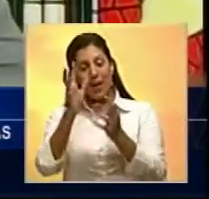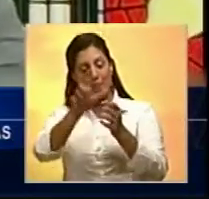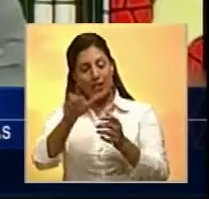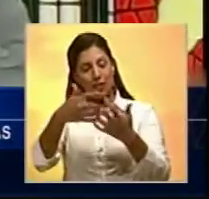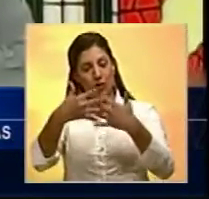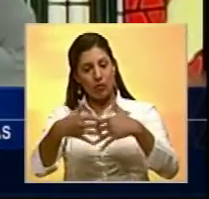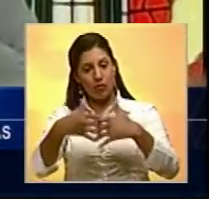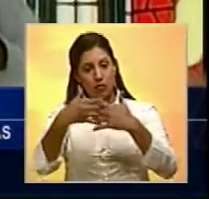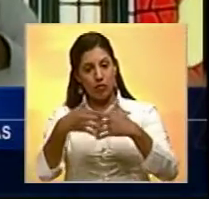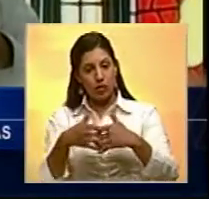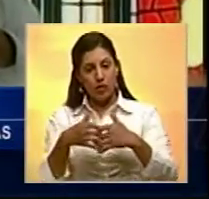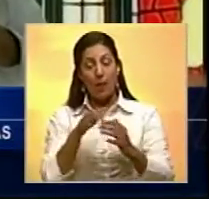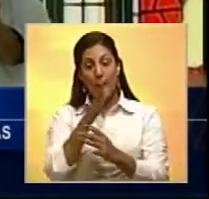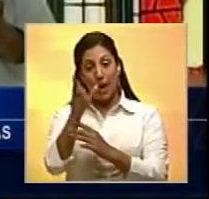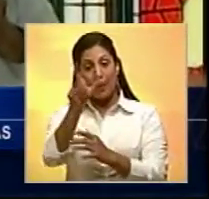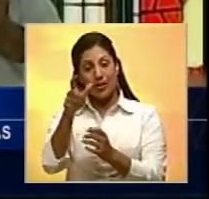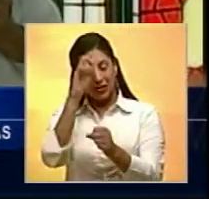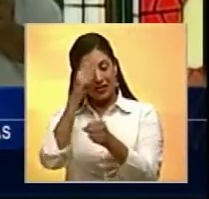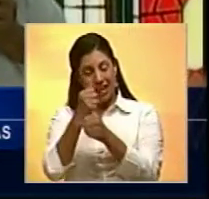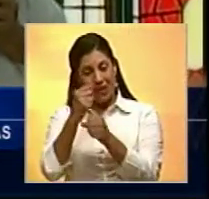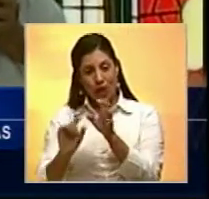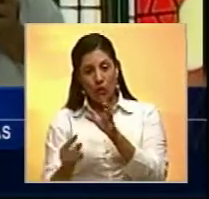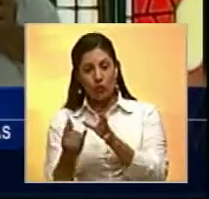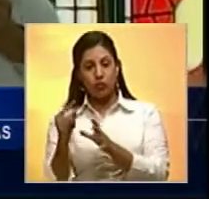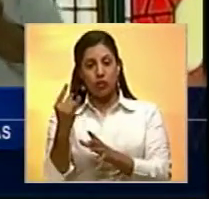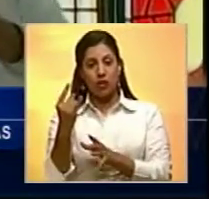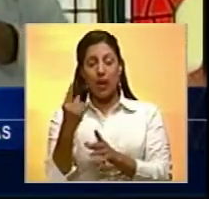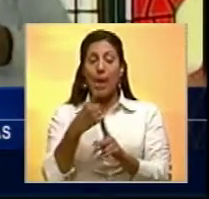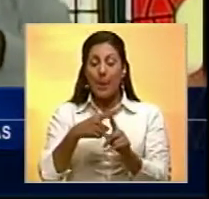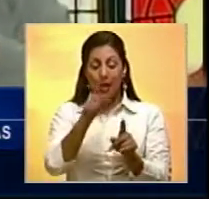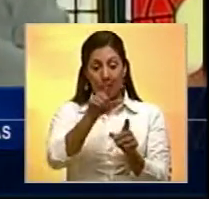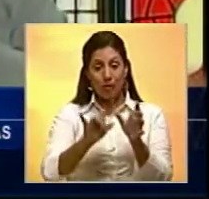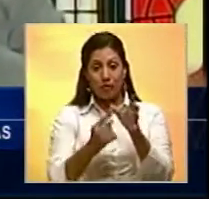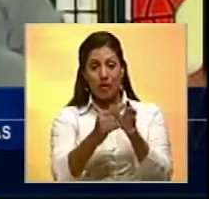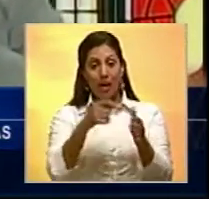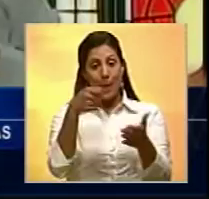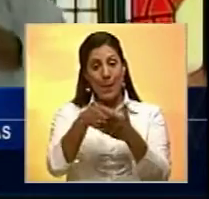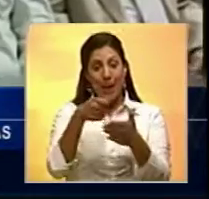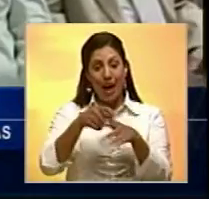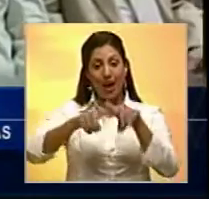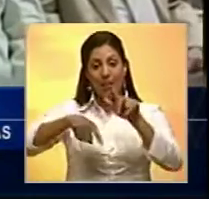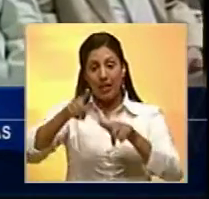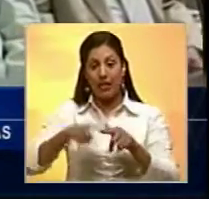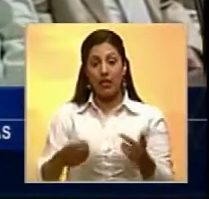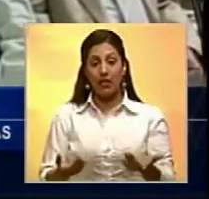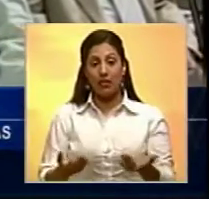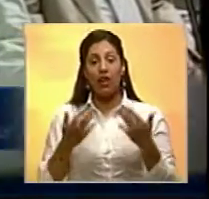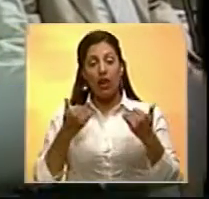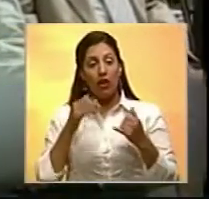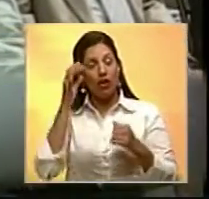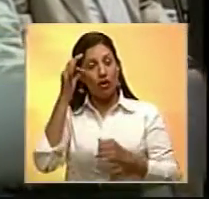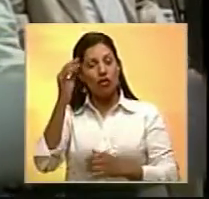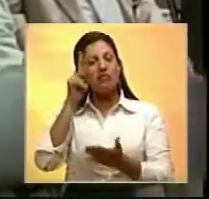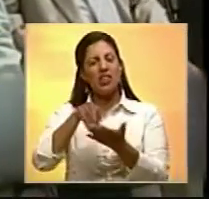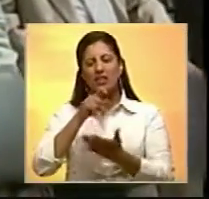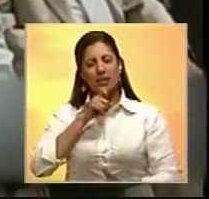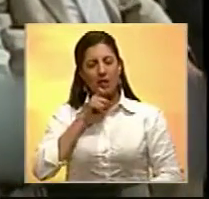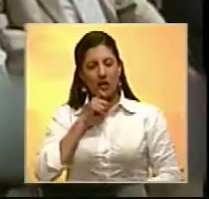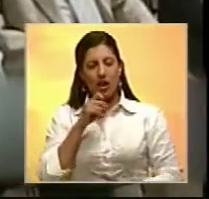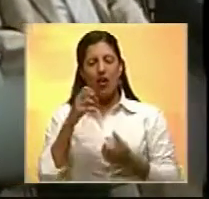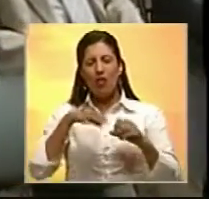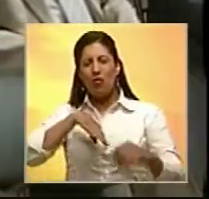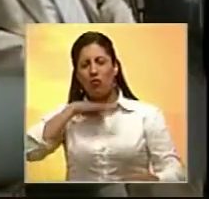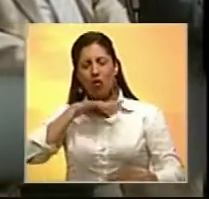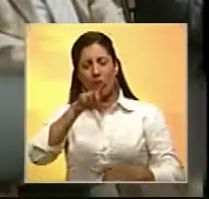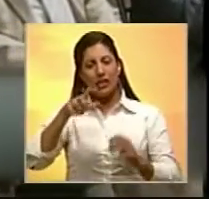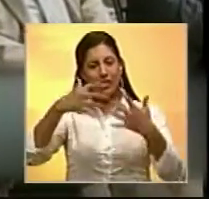productor. Pero el productor paga la mecanización. El Consejo cuenta con la participación de un nutrido